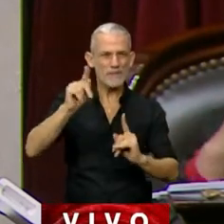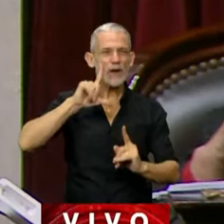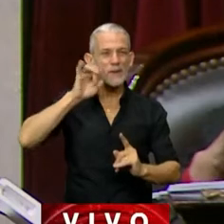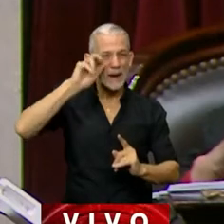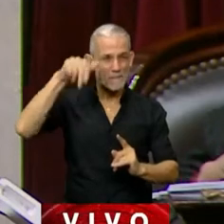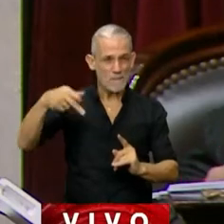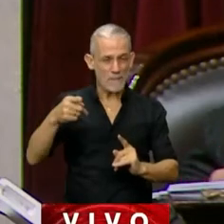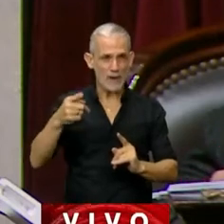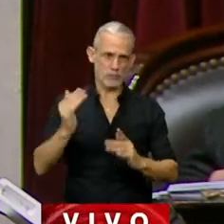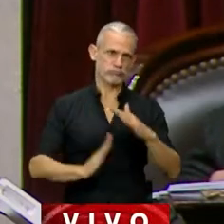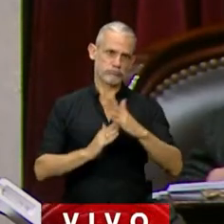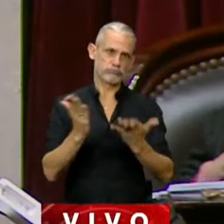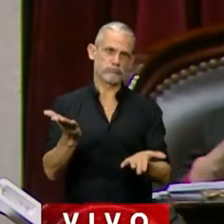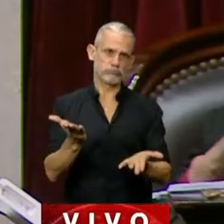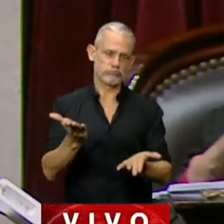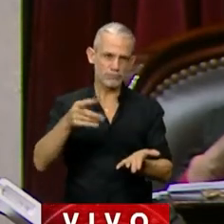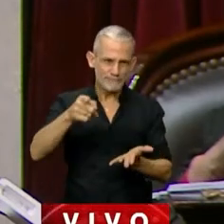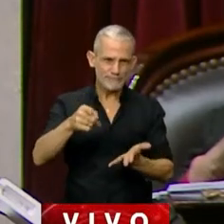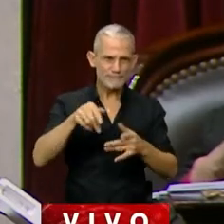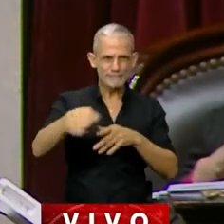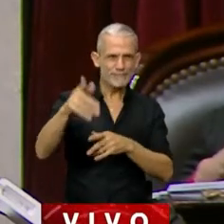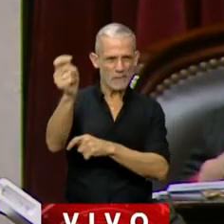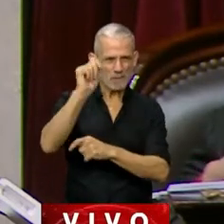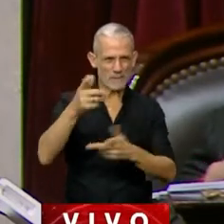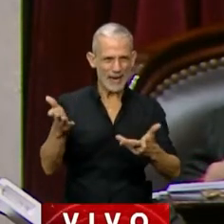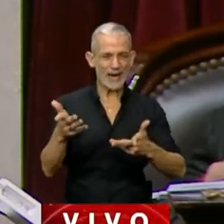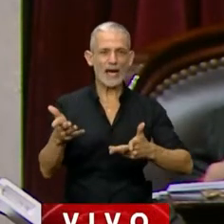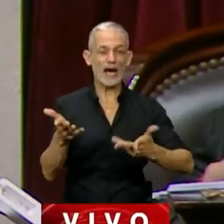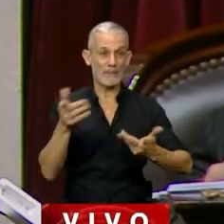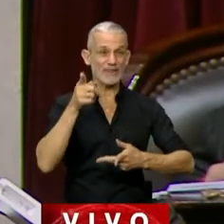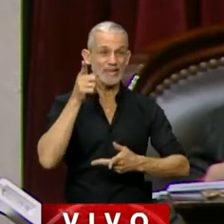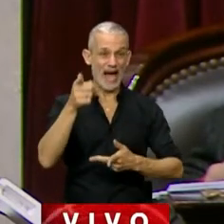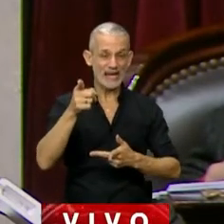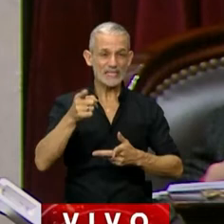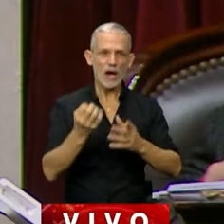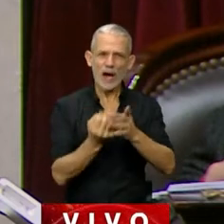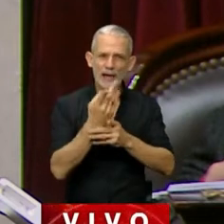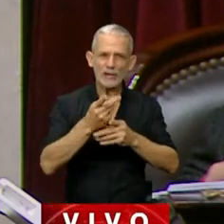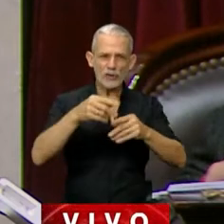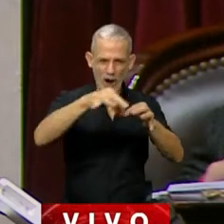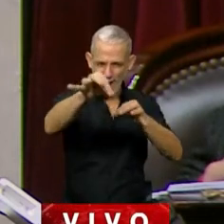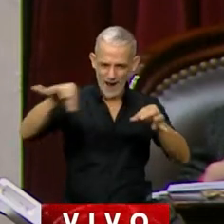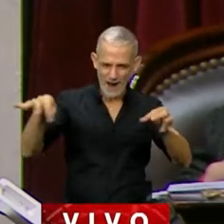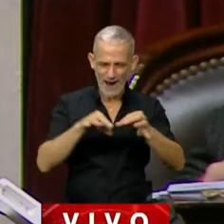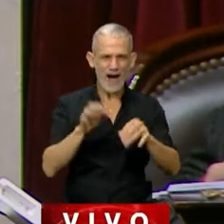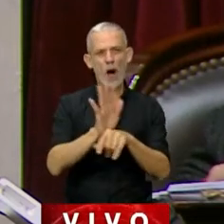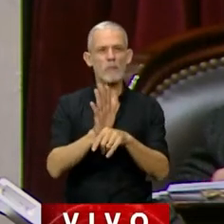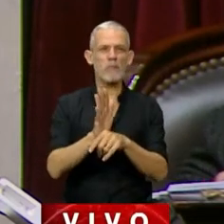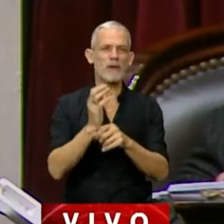como autoridad, digamos, del área de pesca, que de ninguna manera la creación de esta reserva